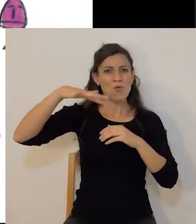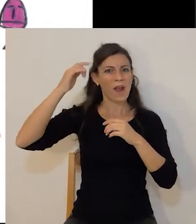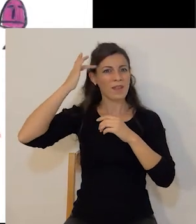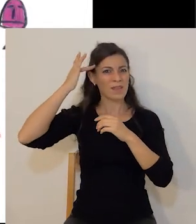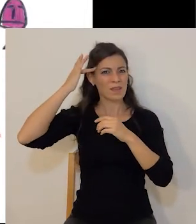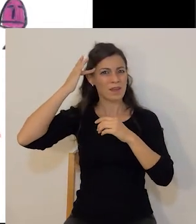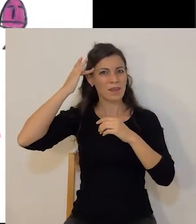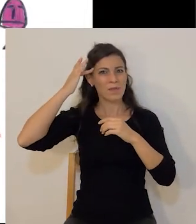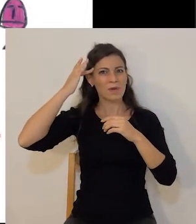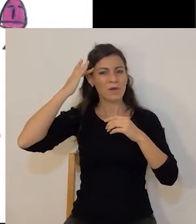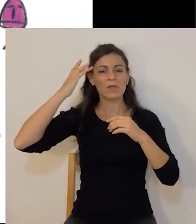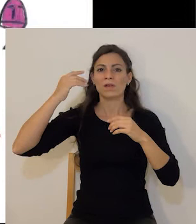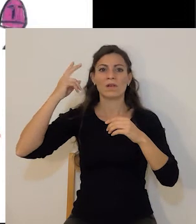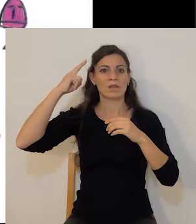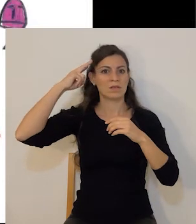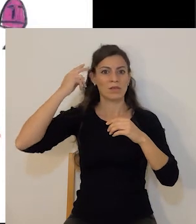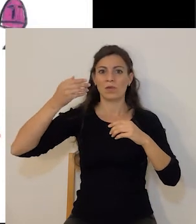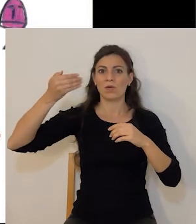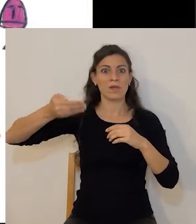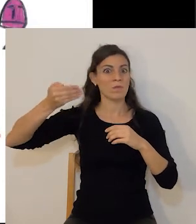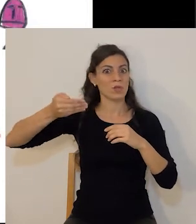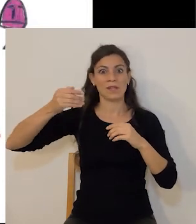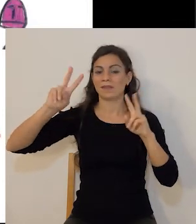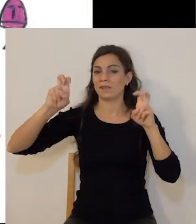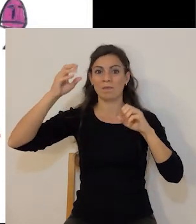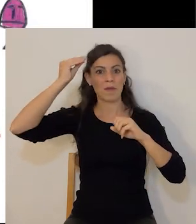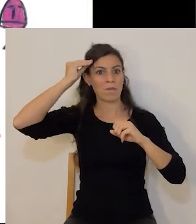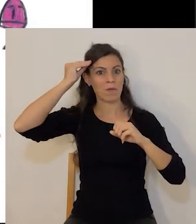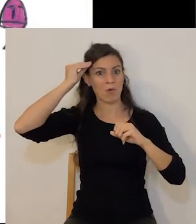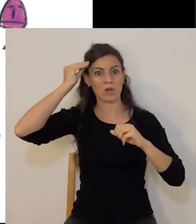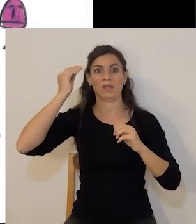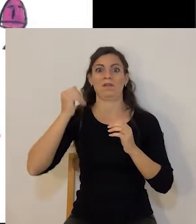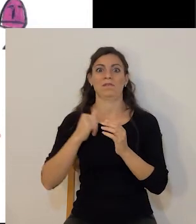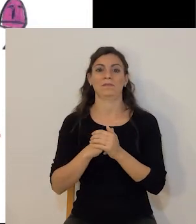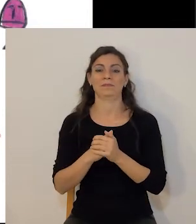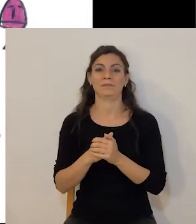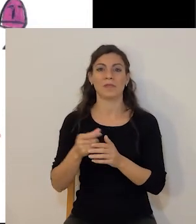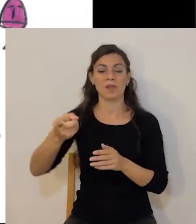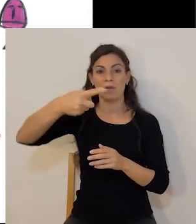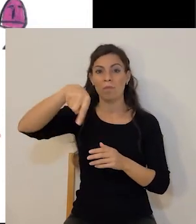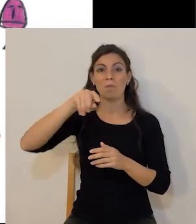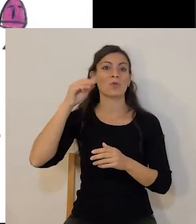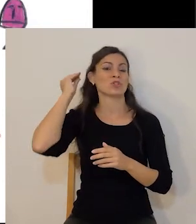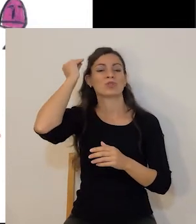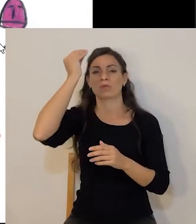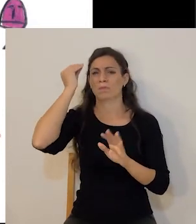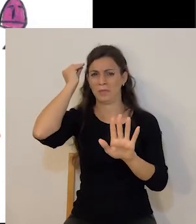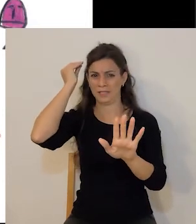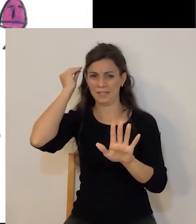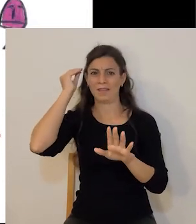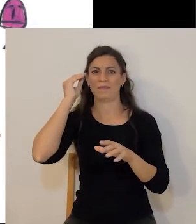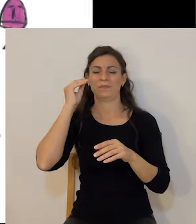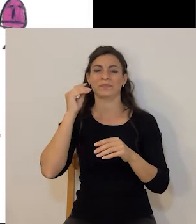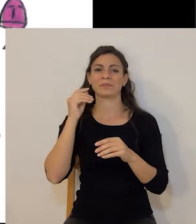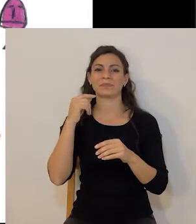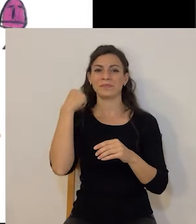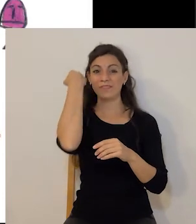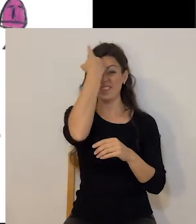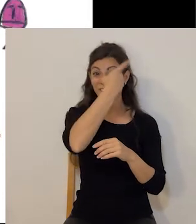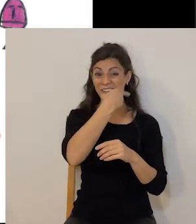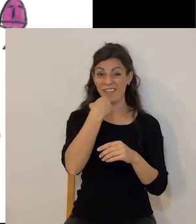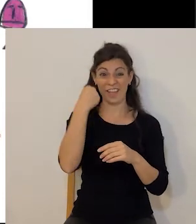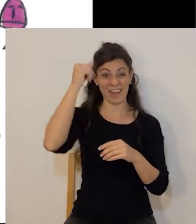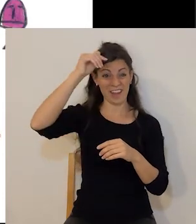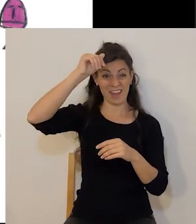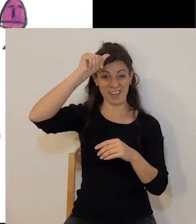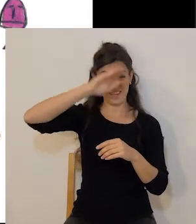áreas importantísimos para esa memoria. Entonces, pensar, fijaros en las caras de niños y